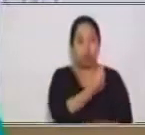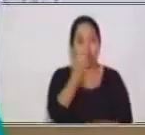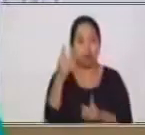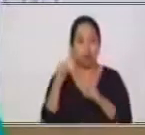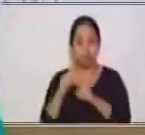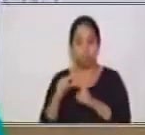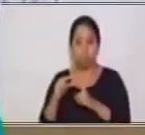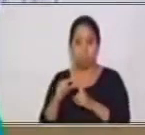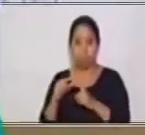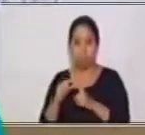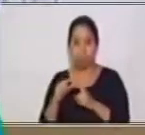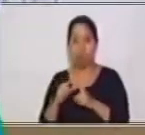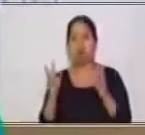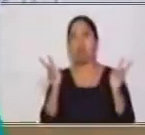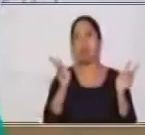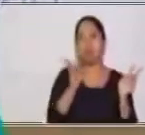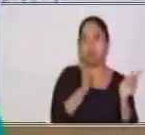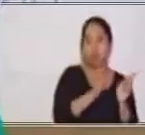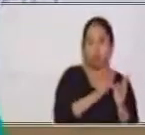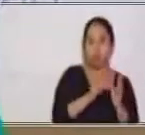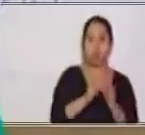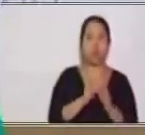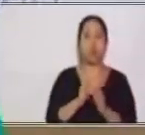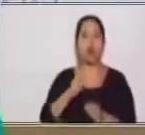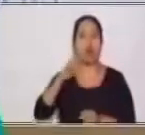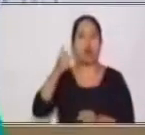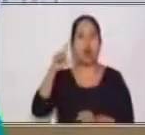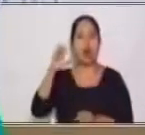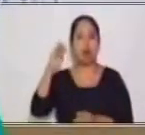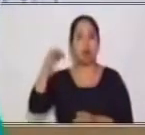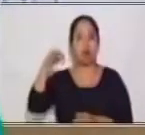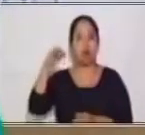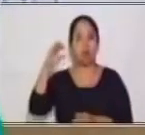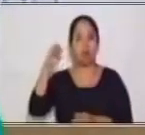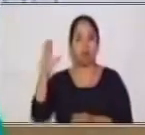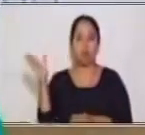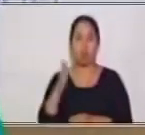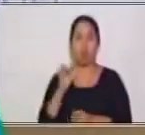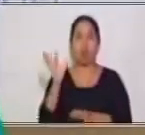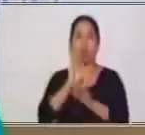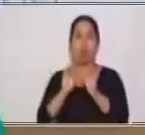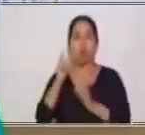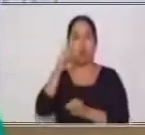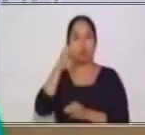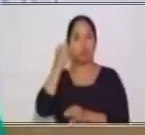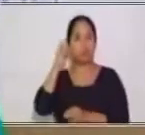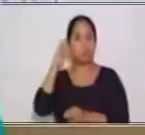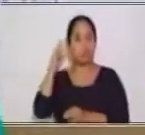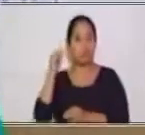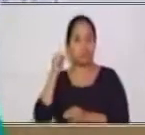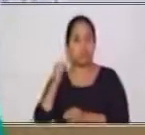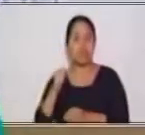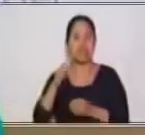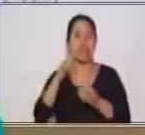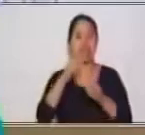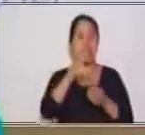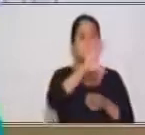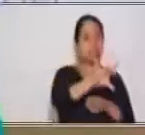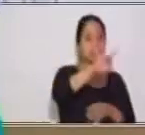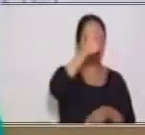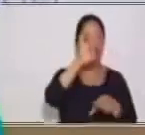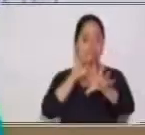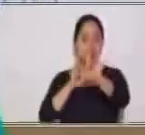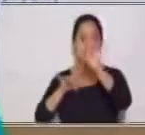palabras, ya sea abreviatura, ya sea acrónimo o ya sea una sigla. Las vas a clasificar en qué tipo es o a qué